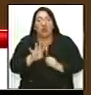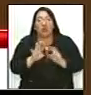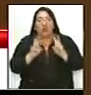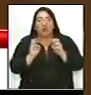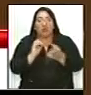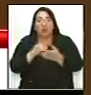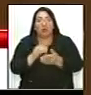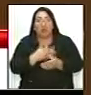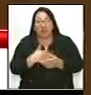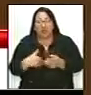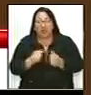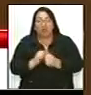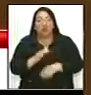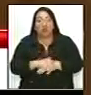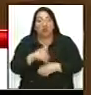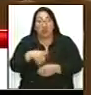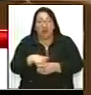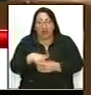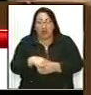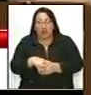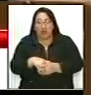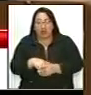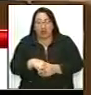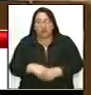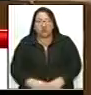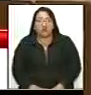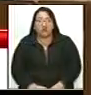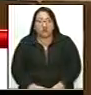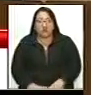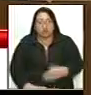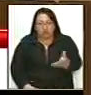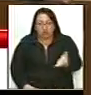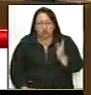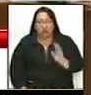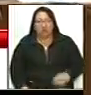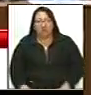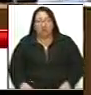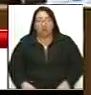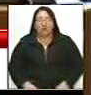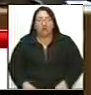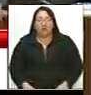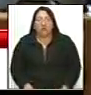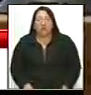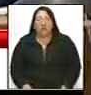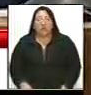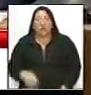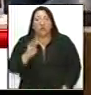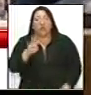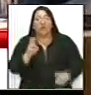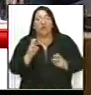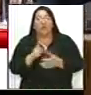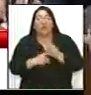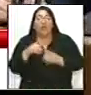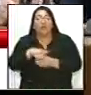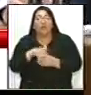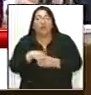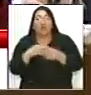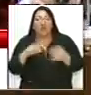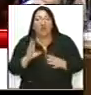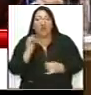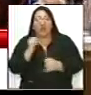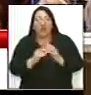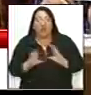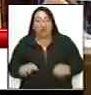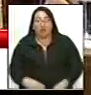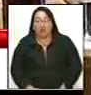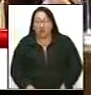presidente de la República de referéndum. Ha estado en el tema de los 4 temas del referéndum que recientemente concluyó y